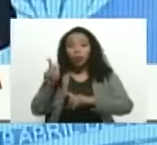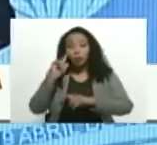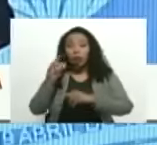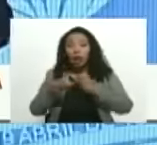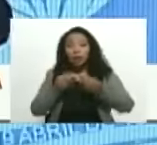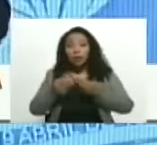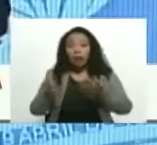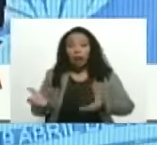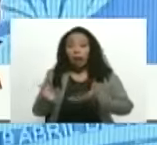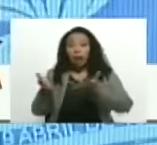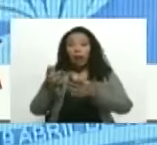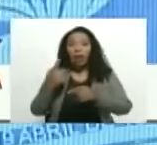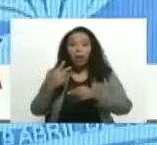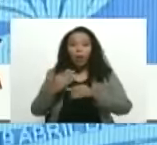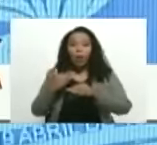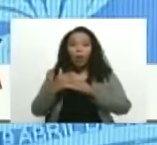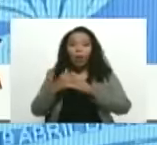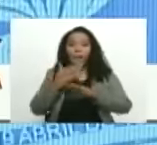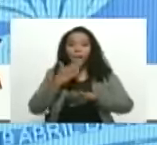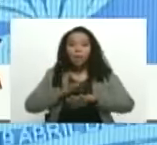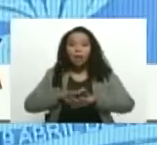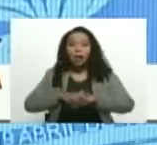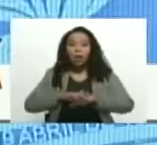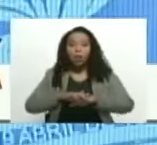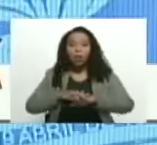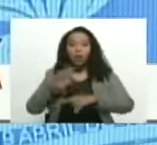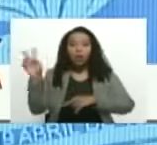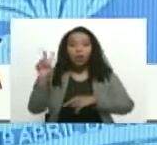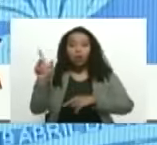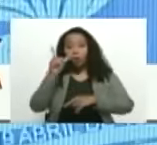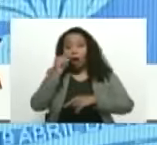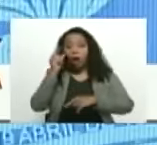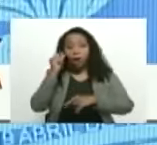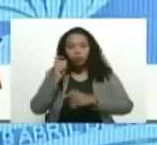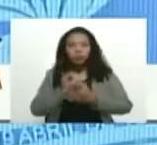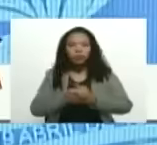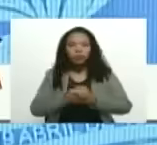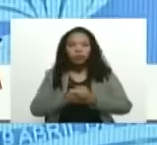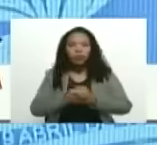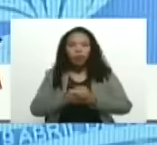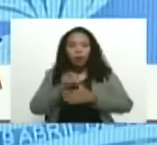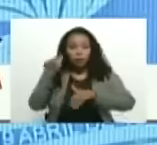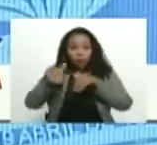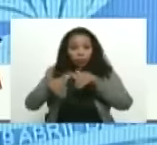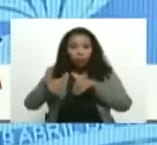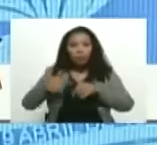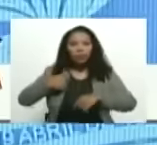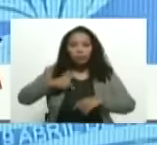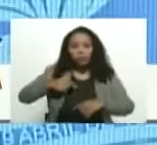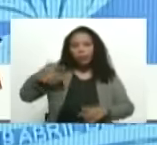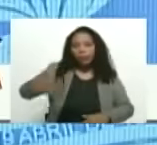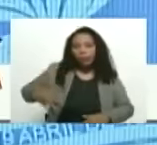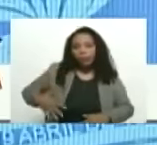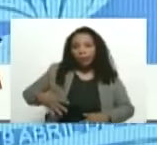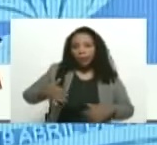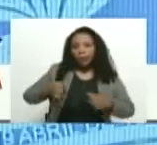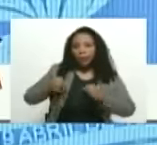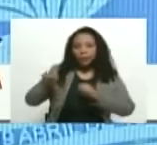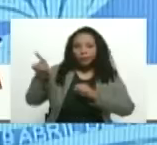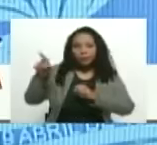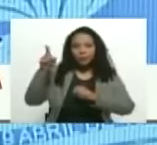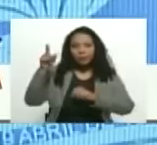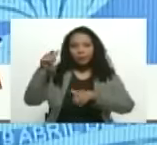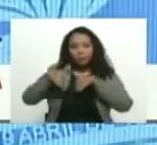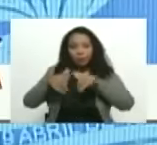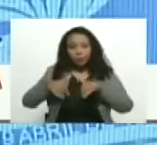electoral. El venezolano, al menos, o la venezolana, en una elección, tiene derecho a impugnar esa elección si